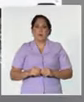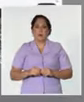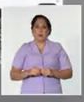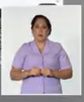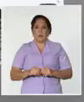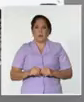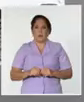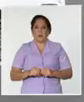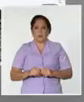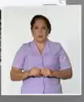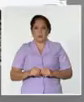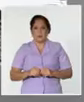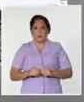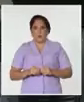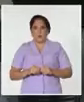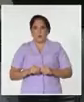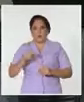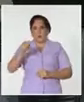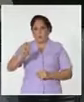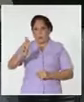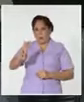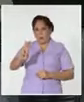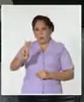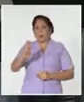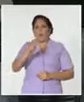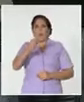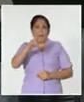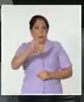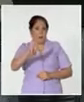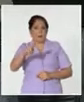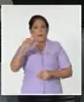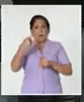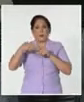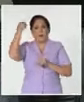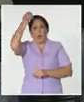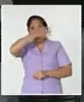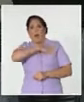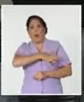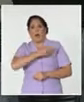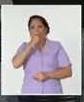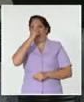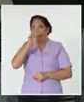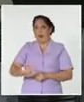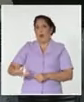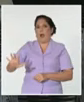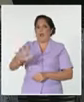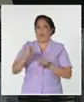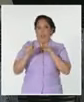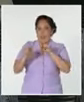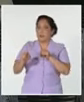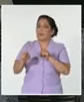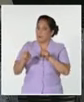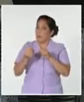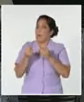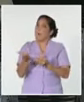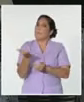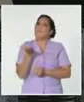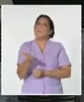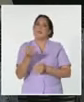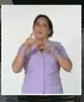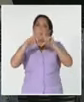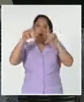No solamente las Naciones Unidas, la Unión Europea, la Liga Árabe, la Unión Africana y todos los organismos